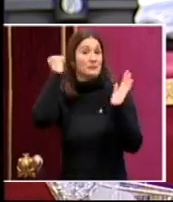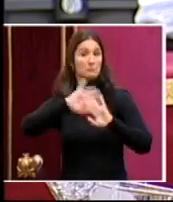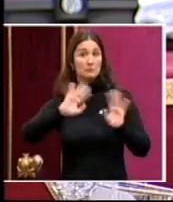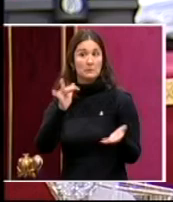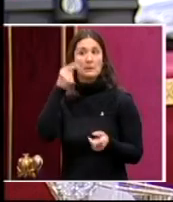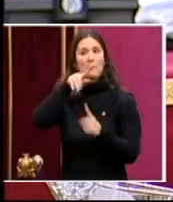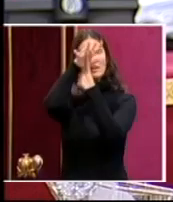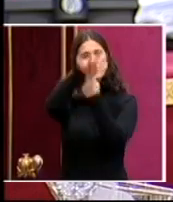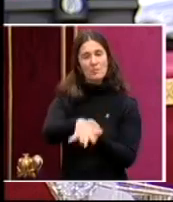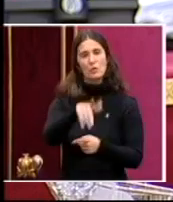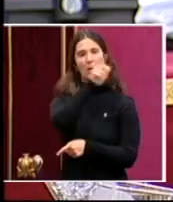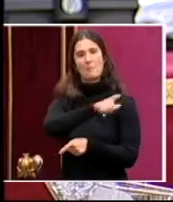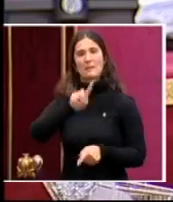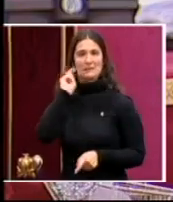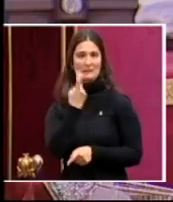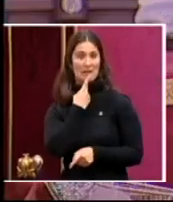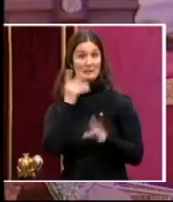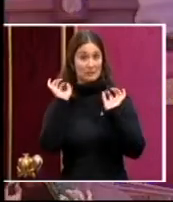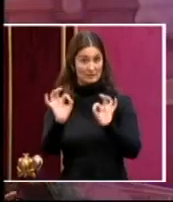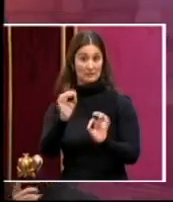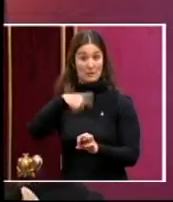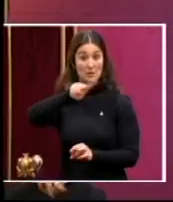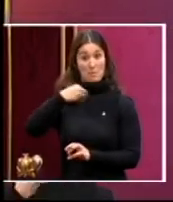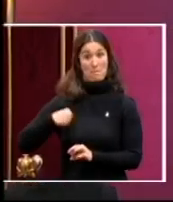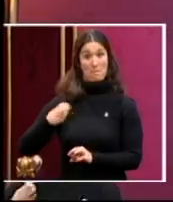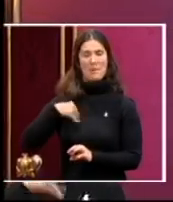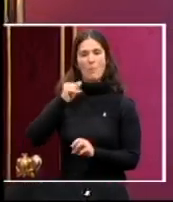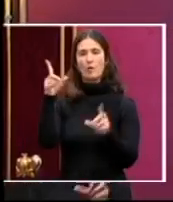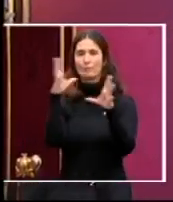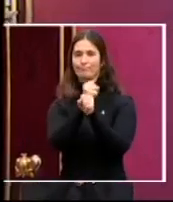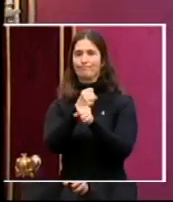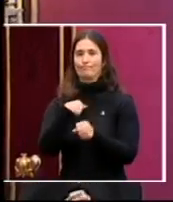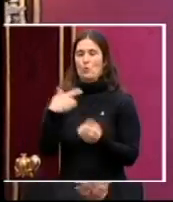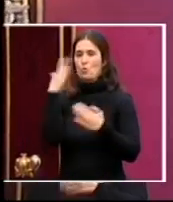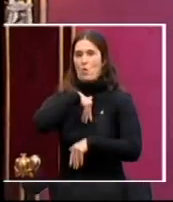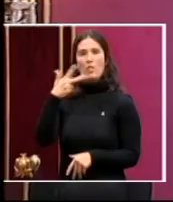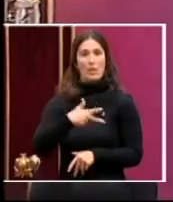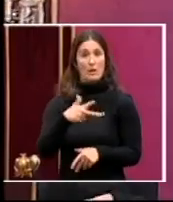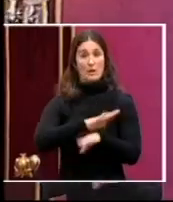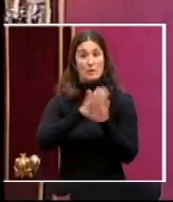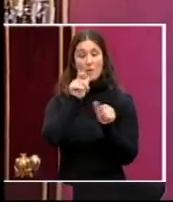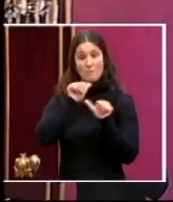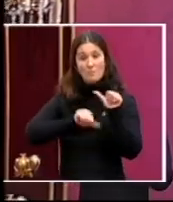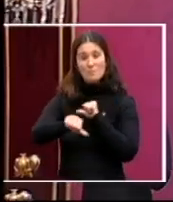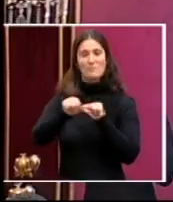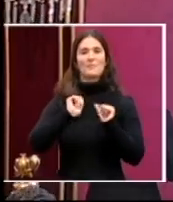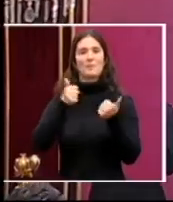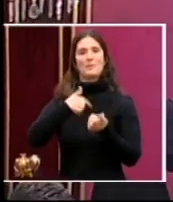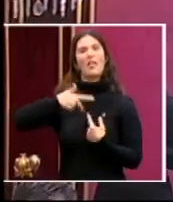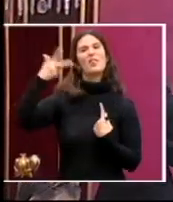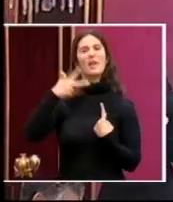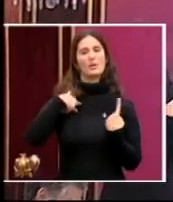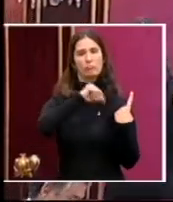la discriminación contra las personas trans, sino que ellos mismos conculcan gran parte de esos derechos, partiendo de la conculcación del derecho a